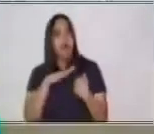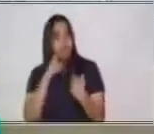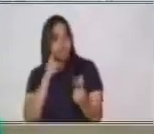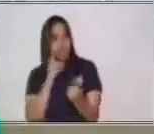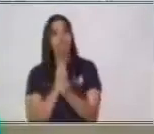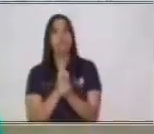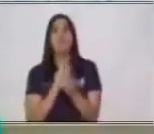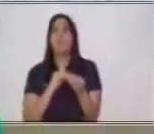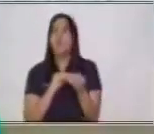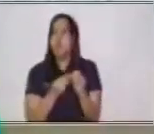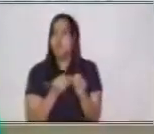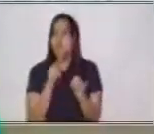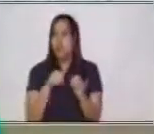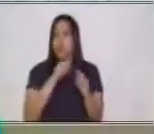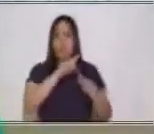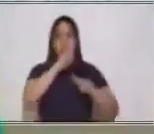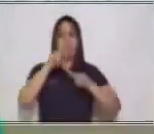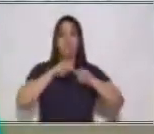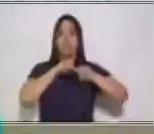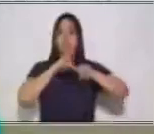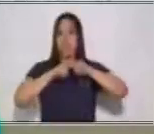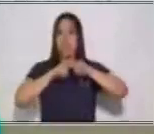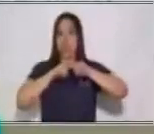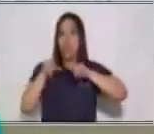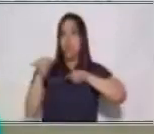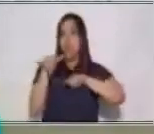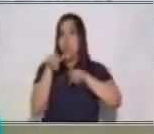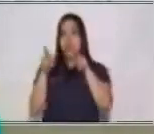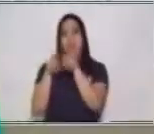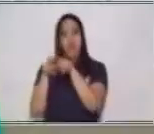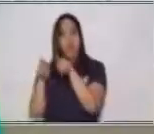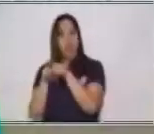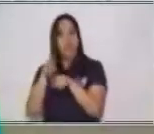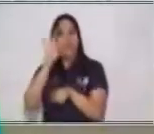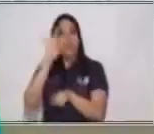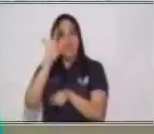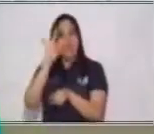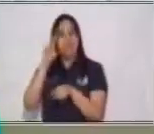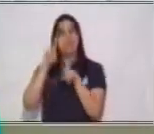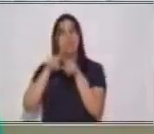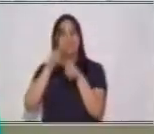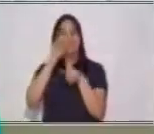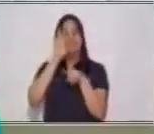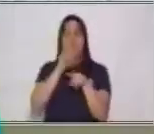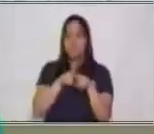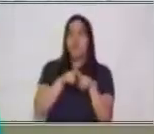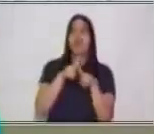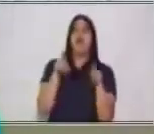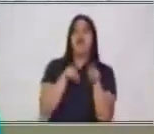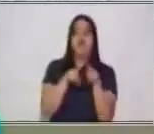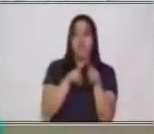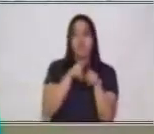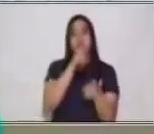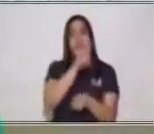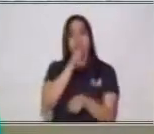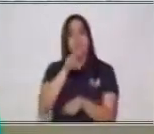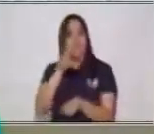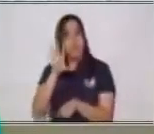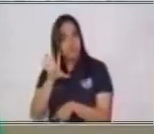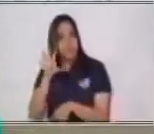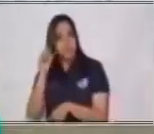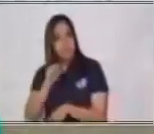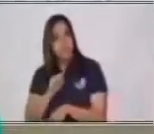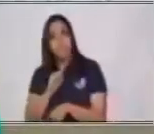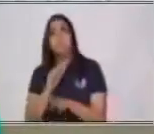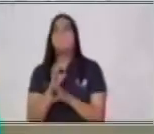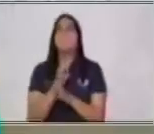un número que multiplicado por sí mismo 3 veces nos dé este valor.